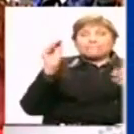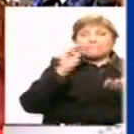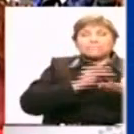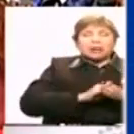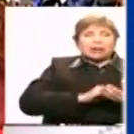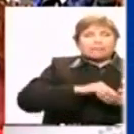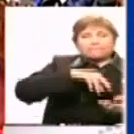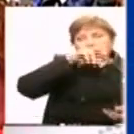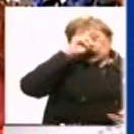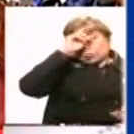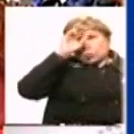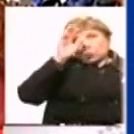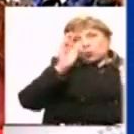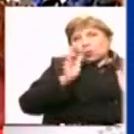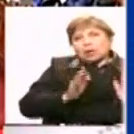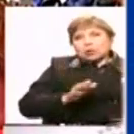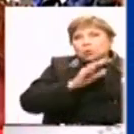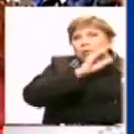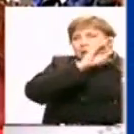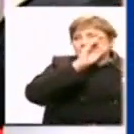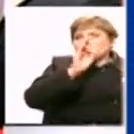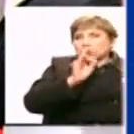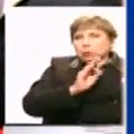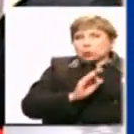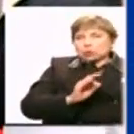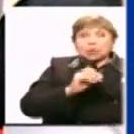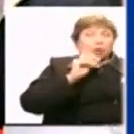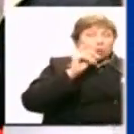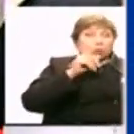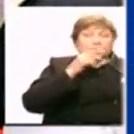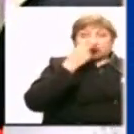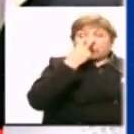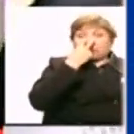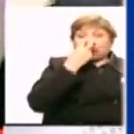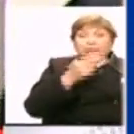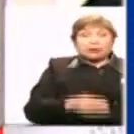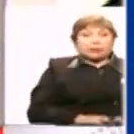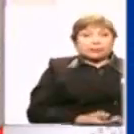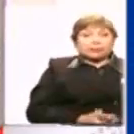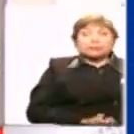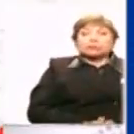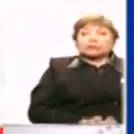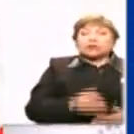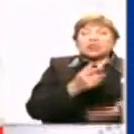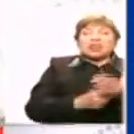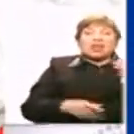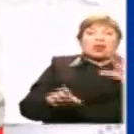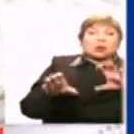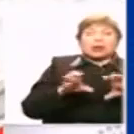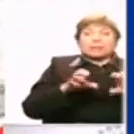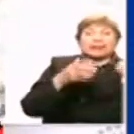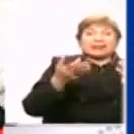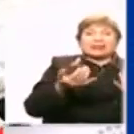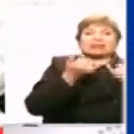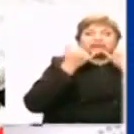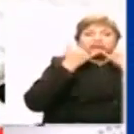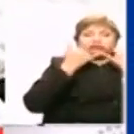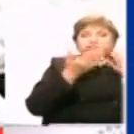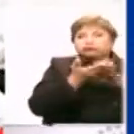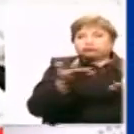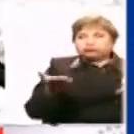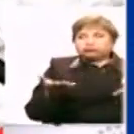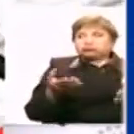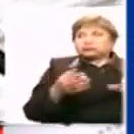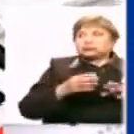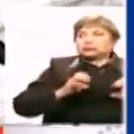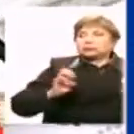es? Para afuera, y este ábreme un espacio para el partido y arrima. Es decir, ¿cuál es la diferencia, Betsy? Gobierno de